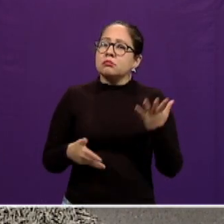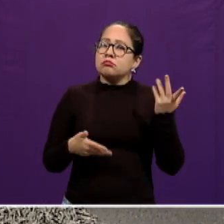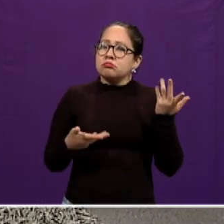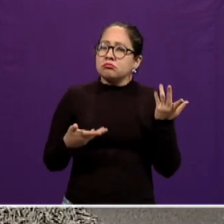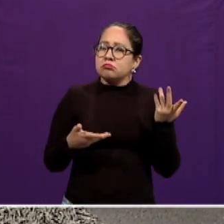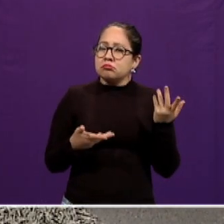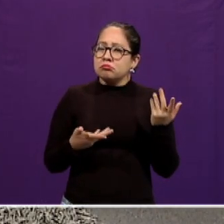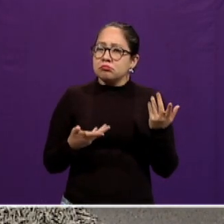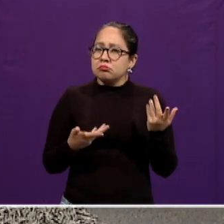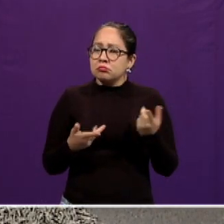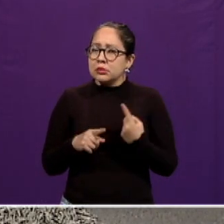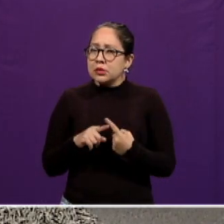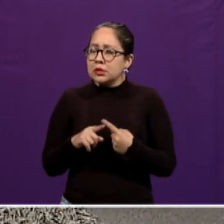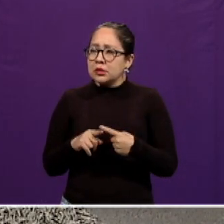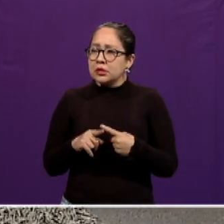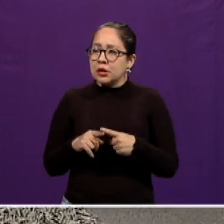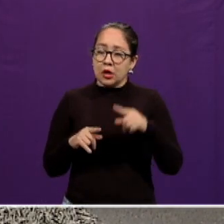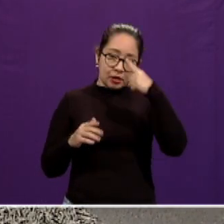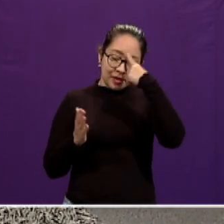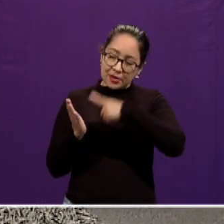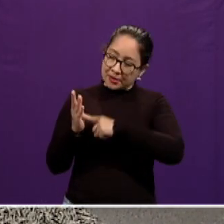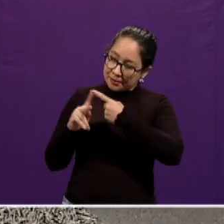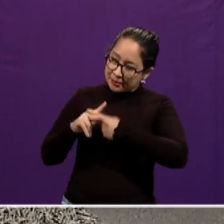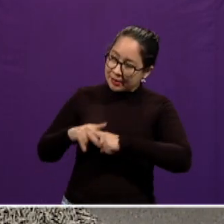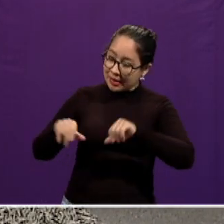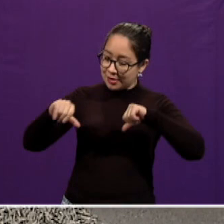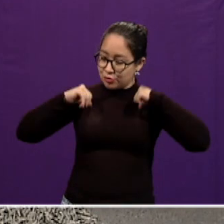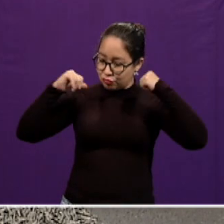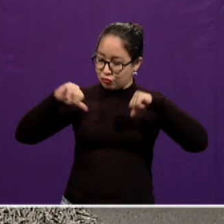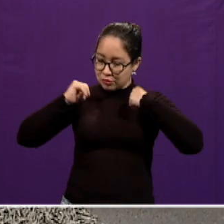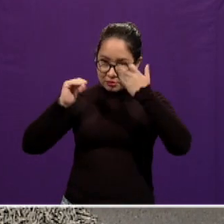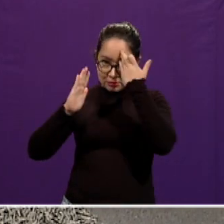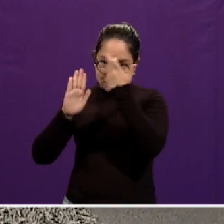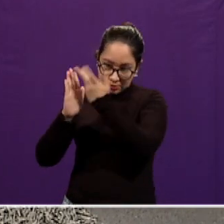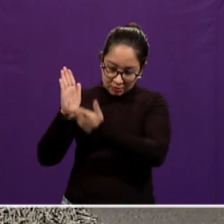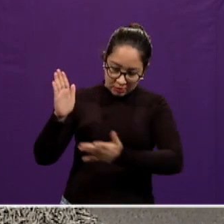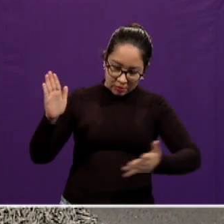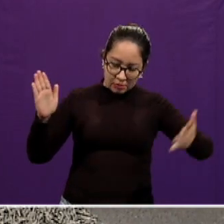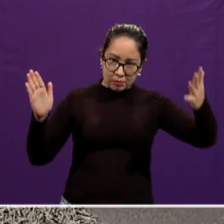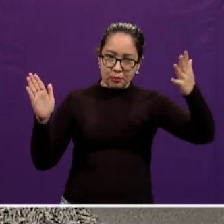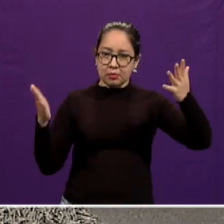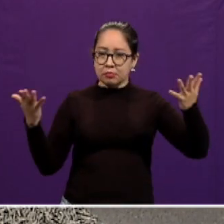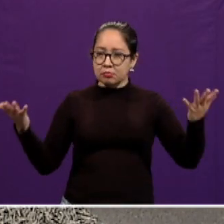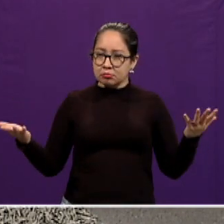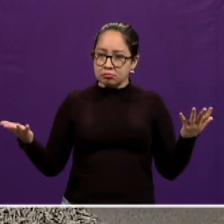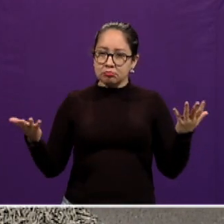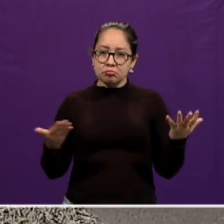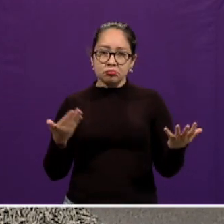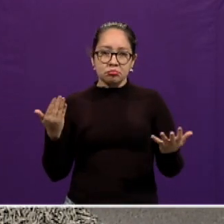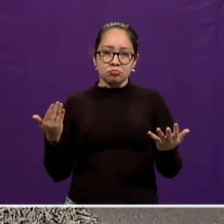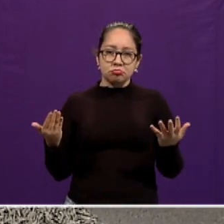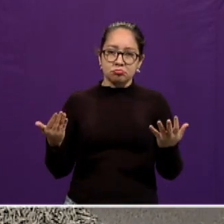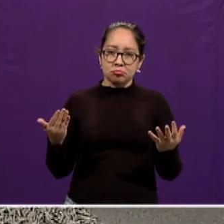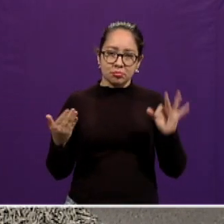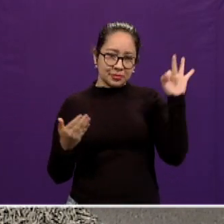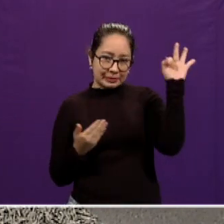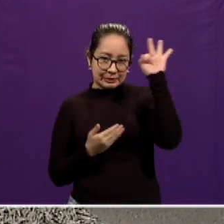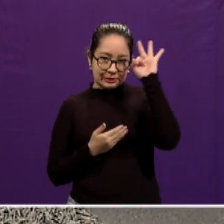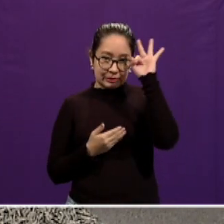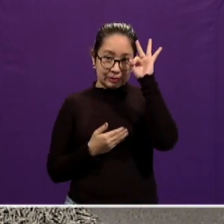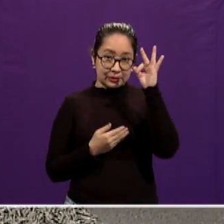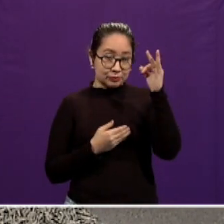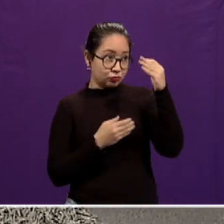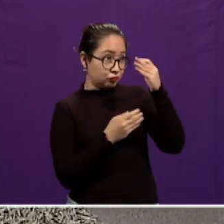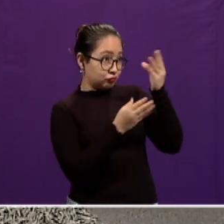es? Yo creo que empieza desde la adolescencia. Justamente en este, creo que es una creencia muy común del